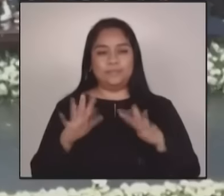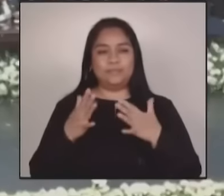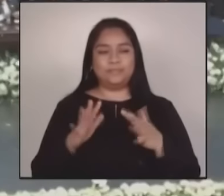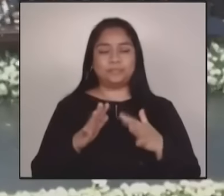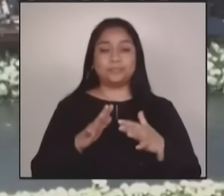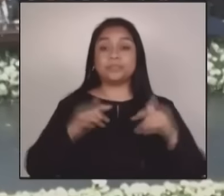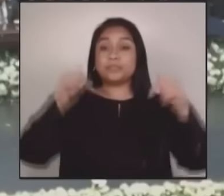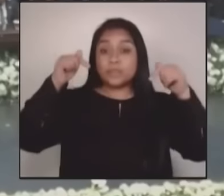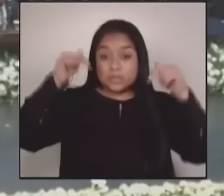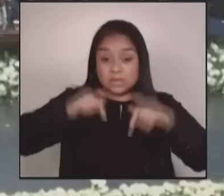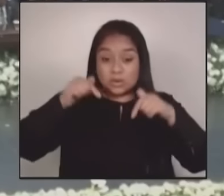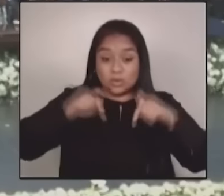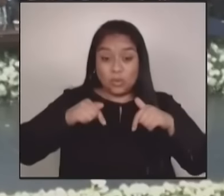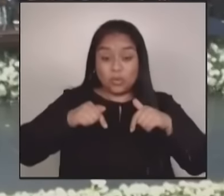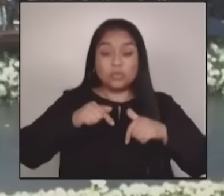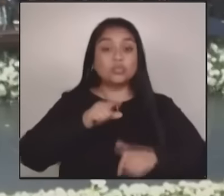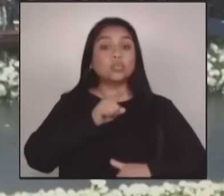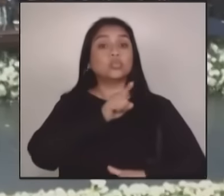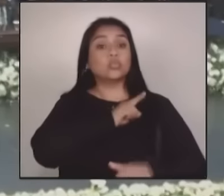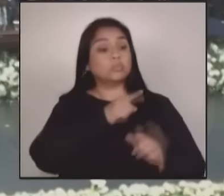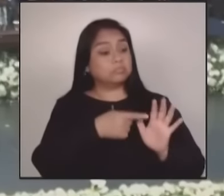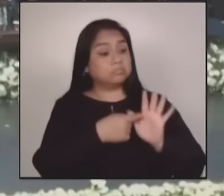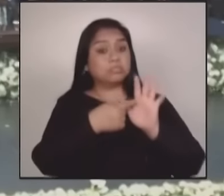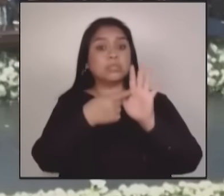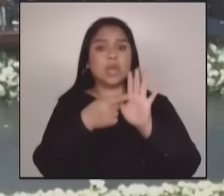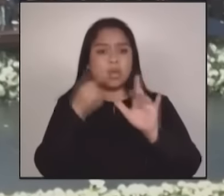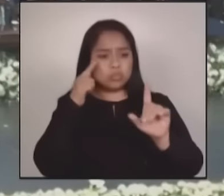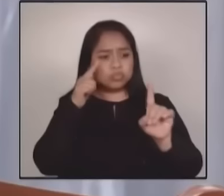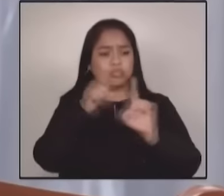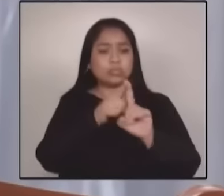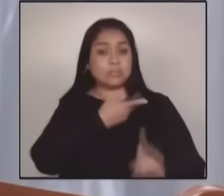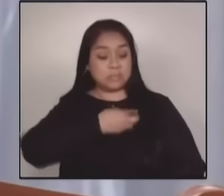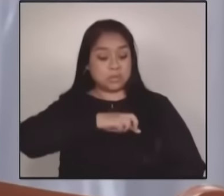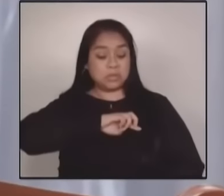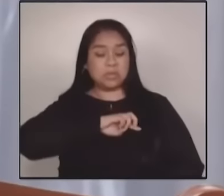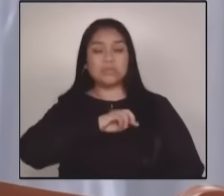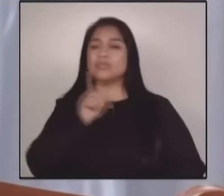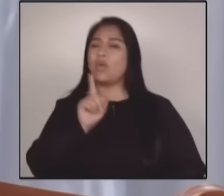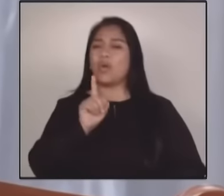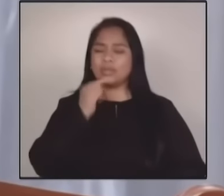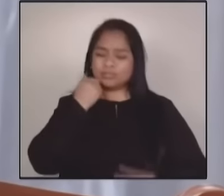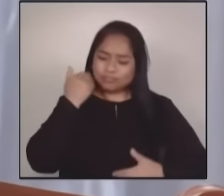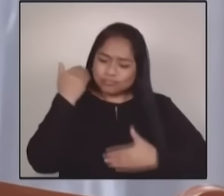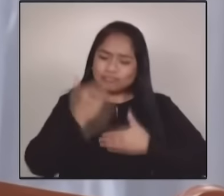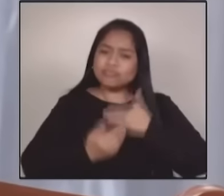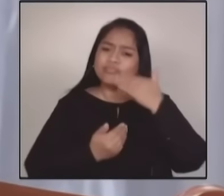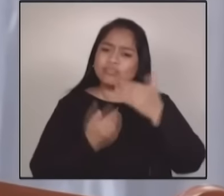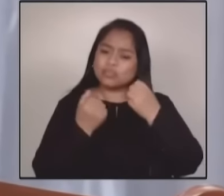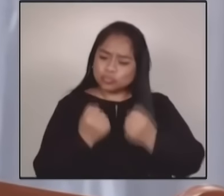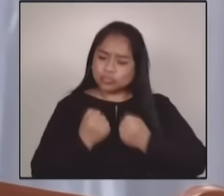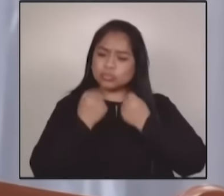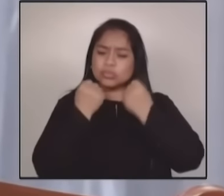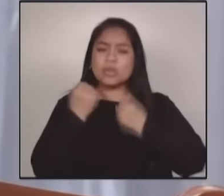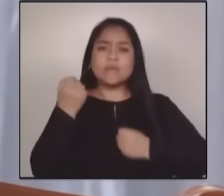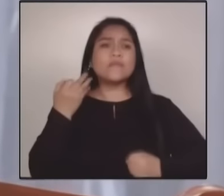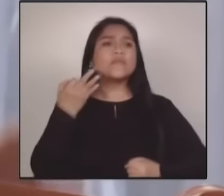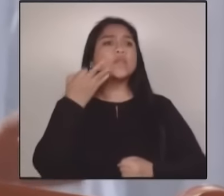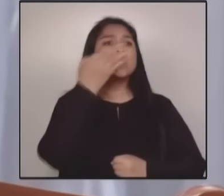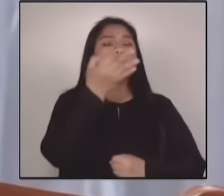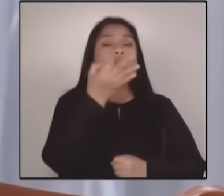Este momento no solo representa un logro personal, sino un paso firme hacia un futuro donde